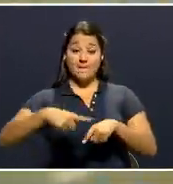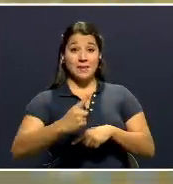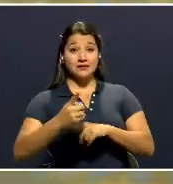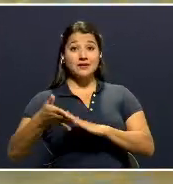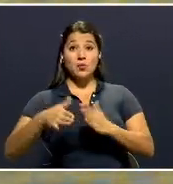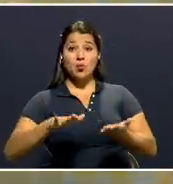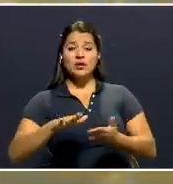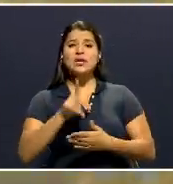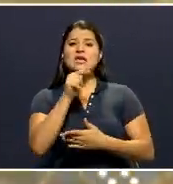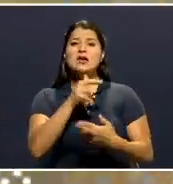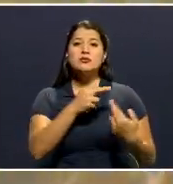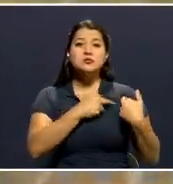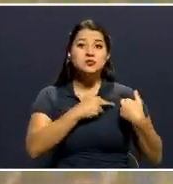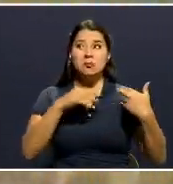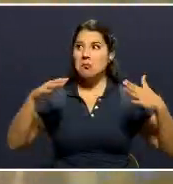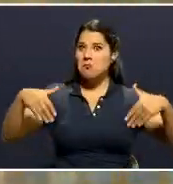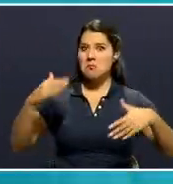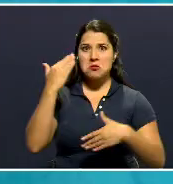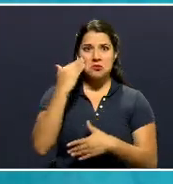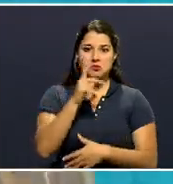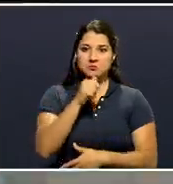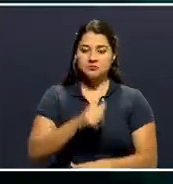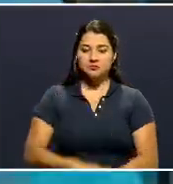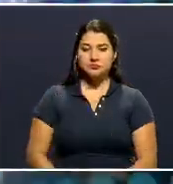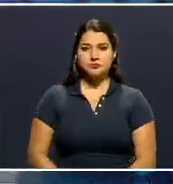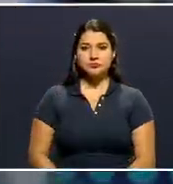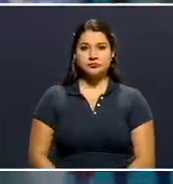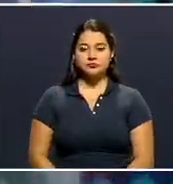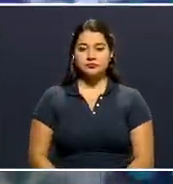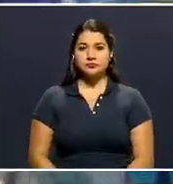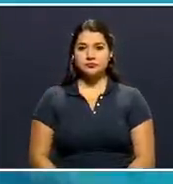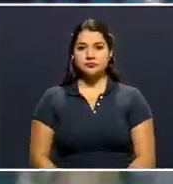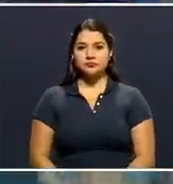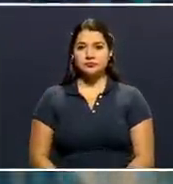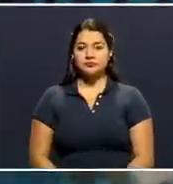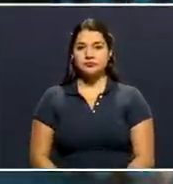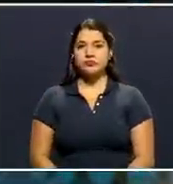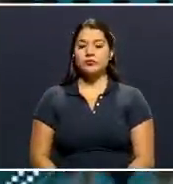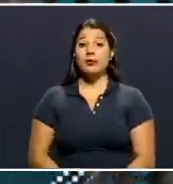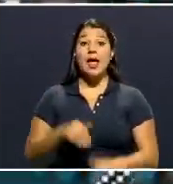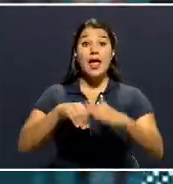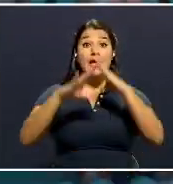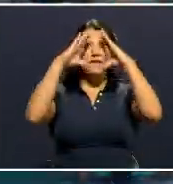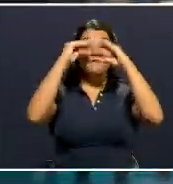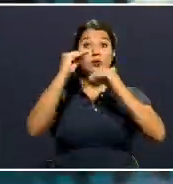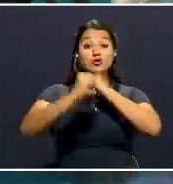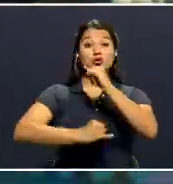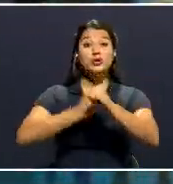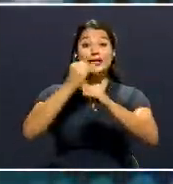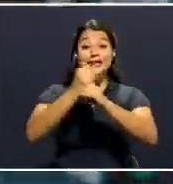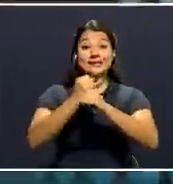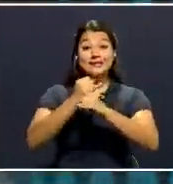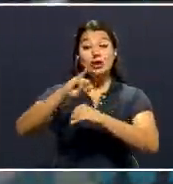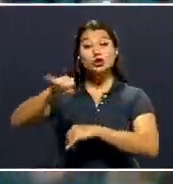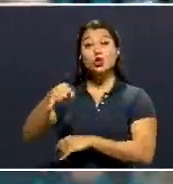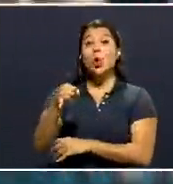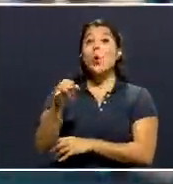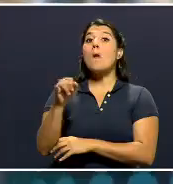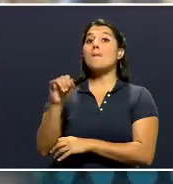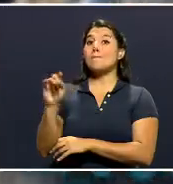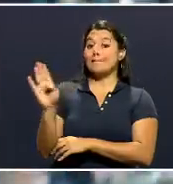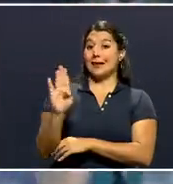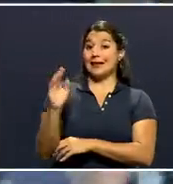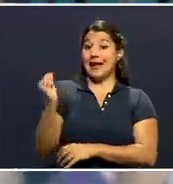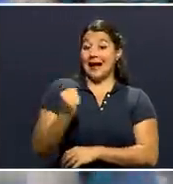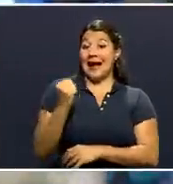cuyos responsables aún no han sido identificados. En las informaciones internacionales, Joe Biden gana al menos en